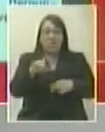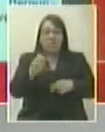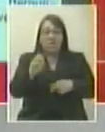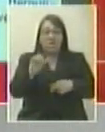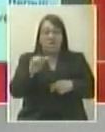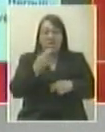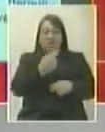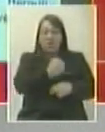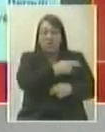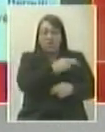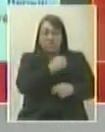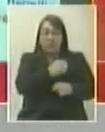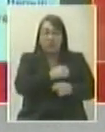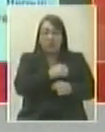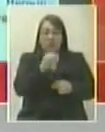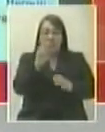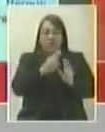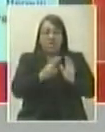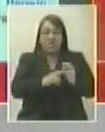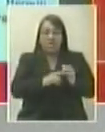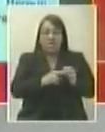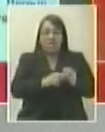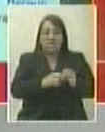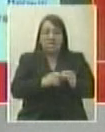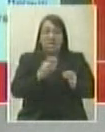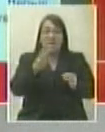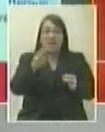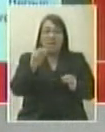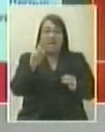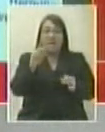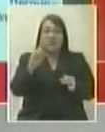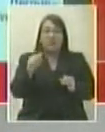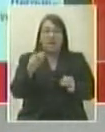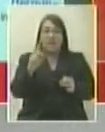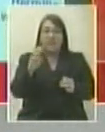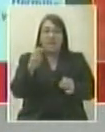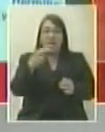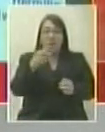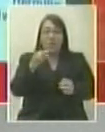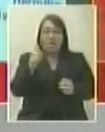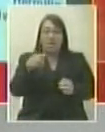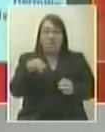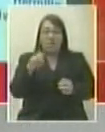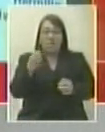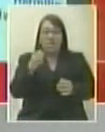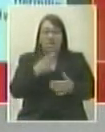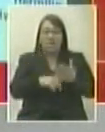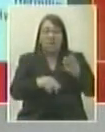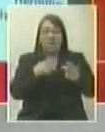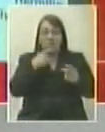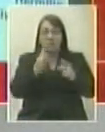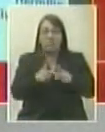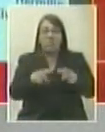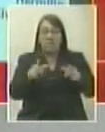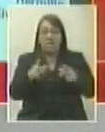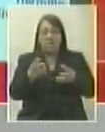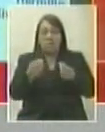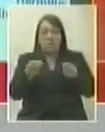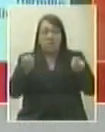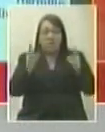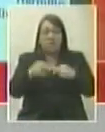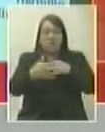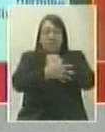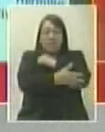y el Hospital Regional Hermilio Valdizán de Huánuco, que son una zona de